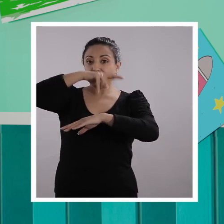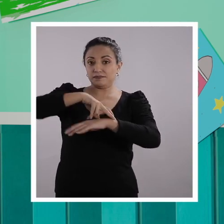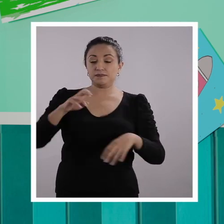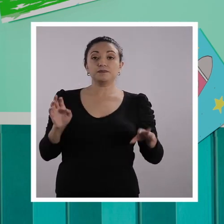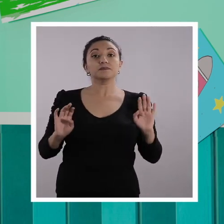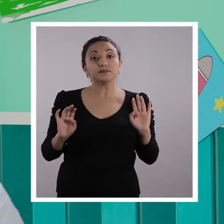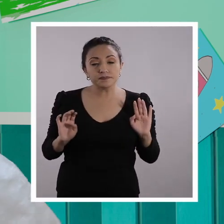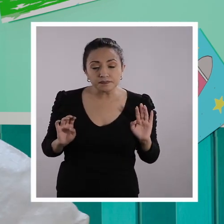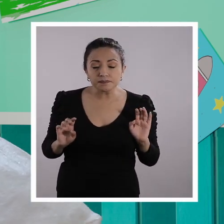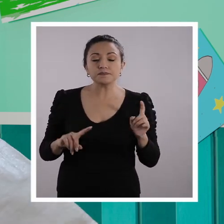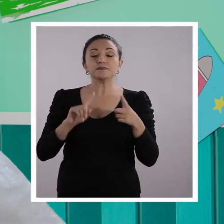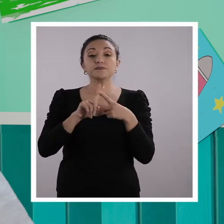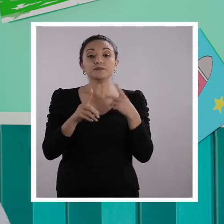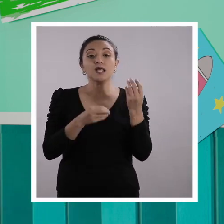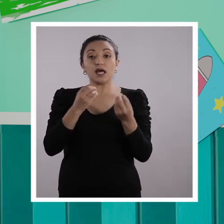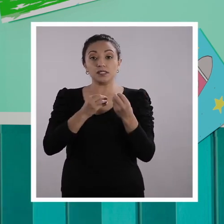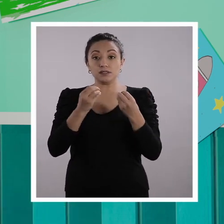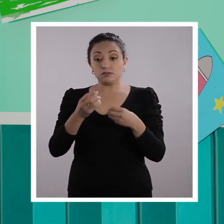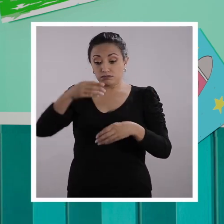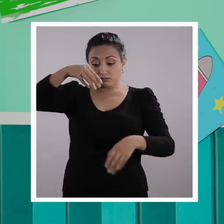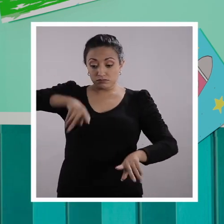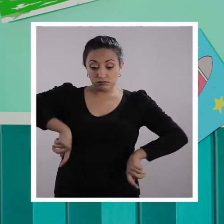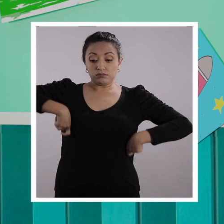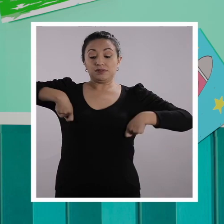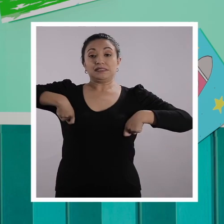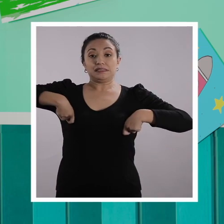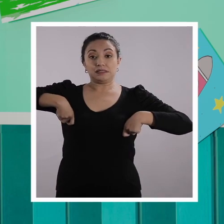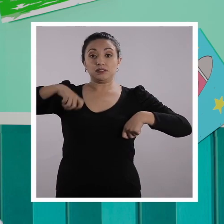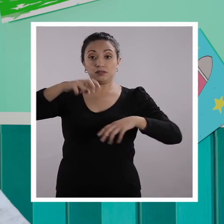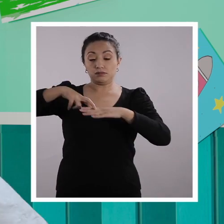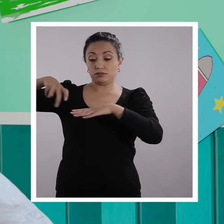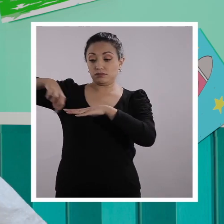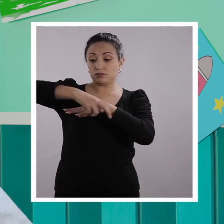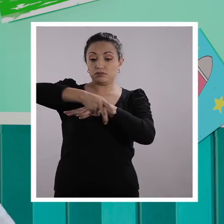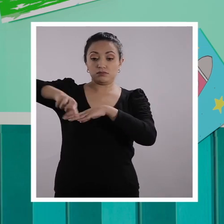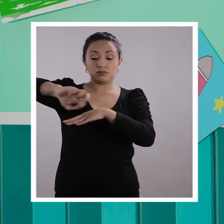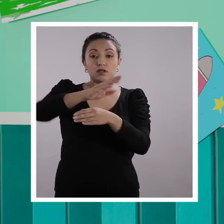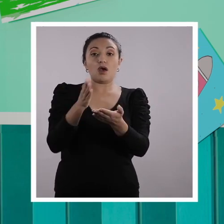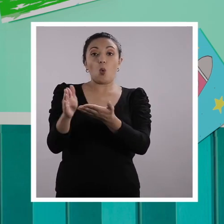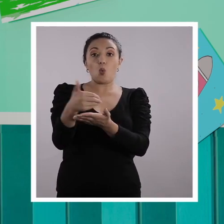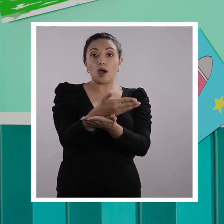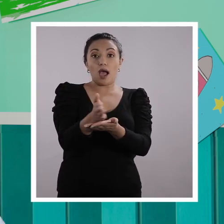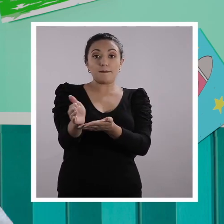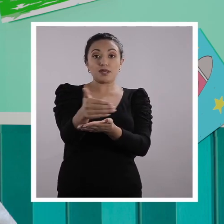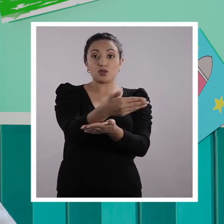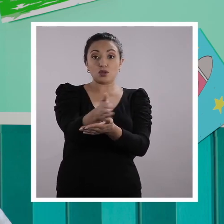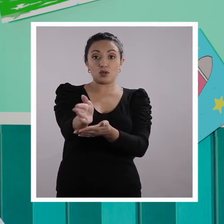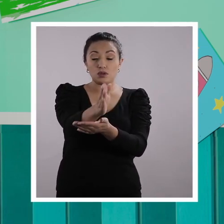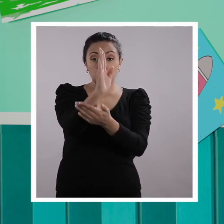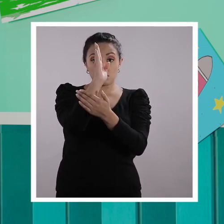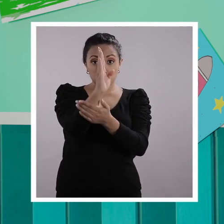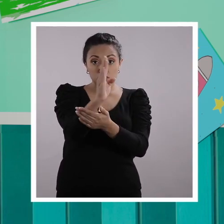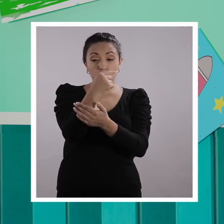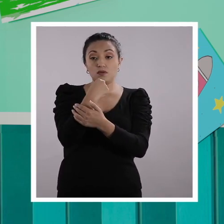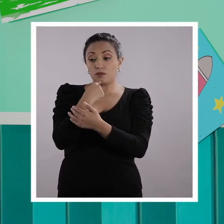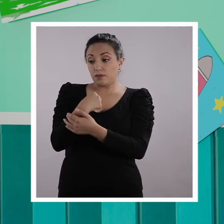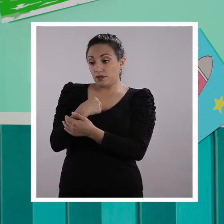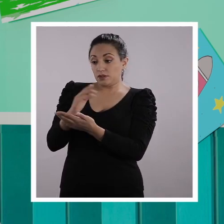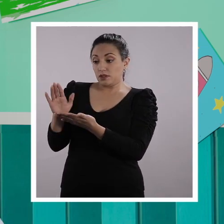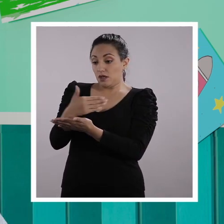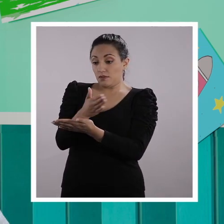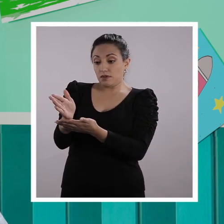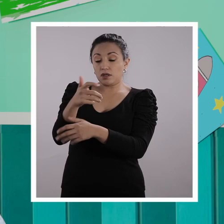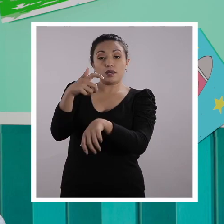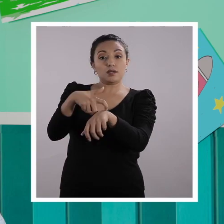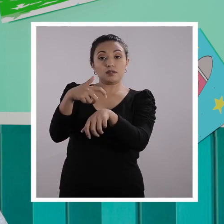una locura ahora lo que debemos hacer es colocarnos estas fundas y luego recorrer un camino que nos van a determinar